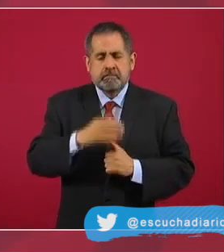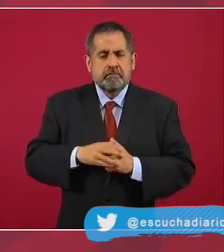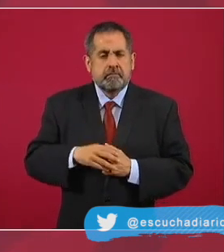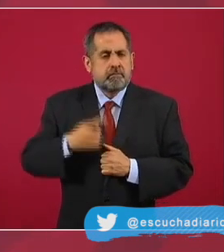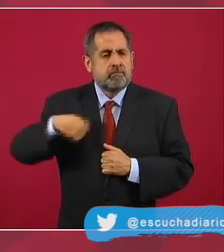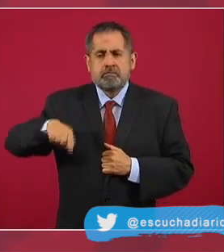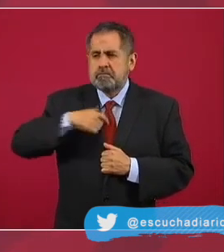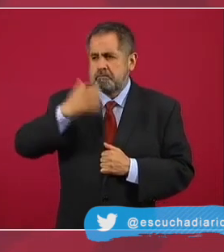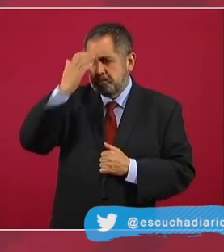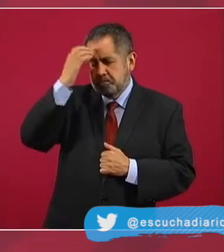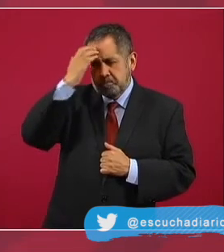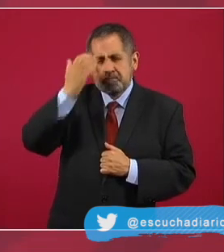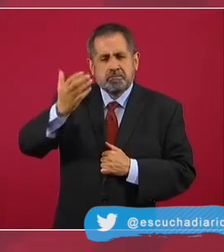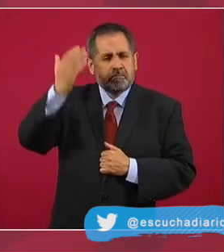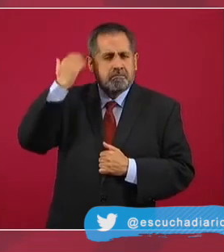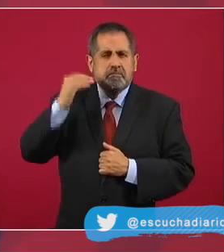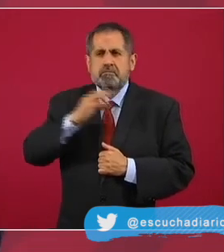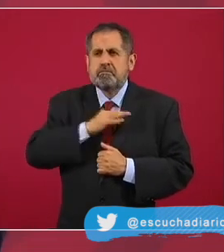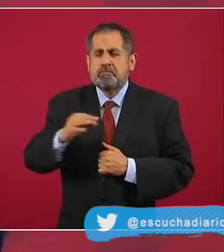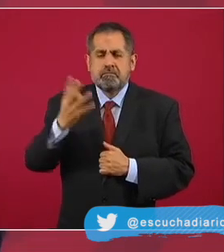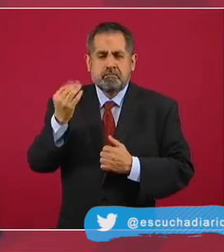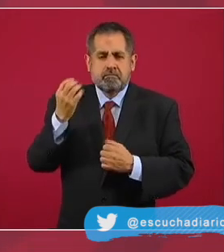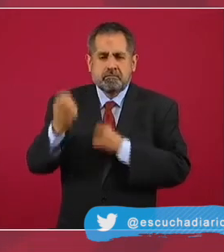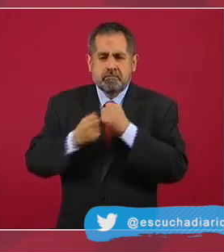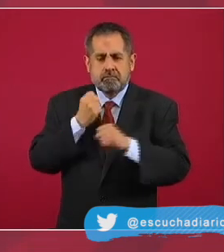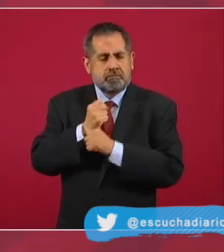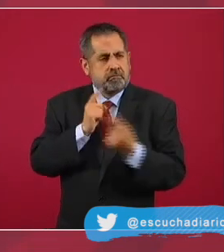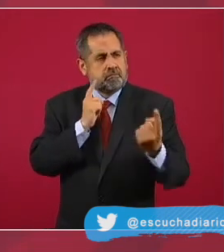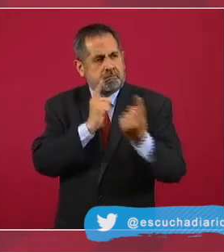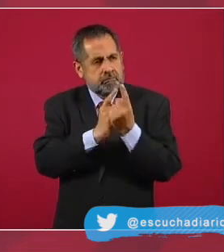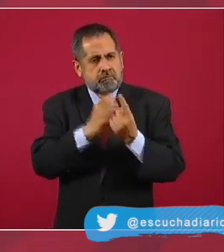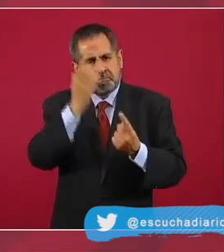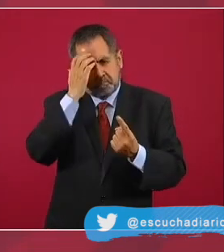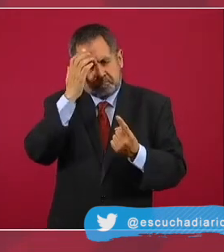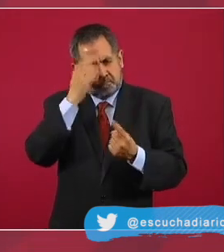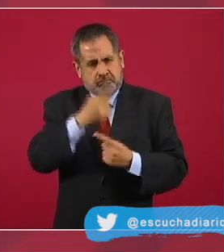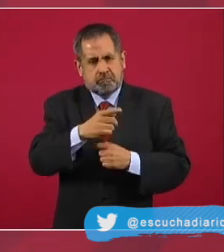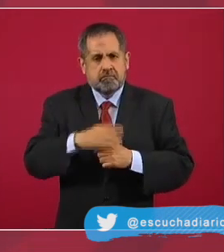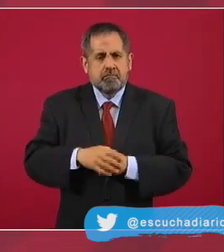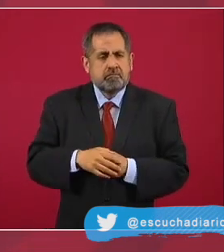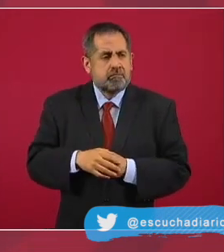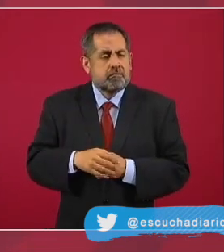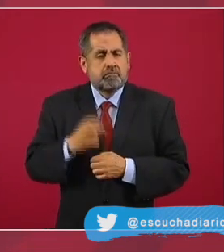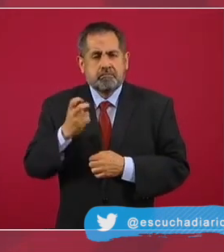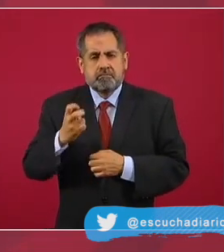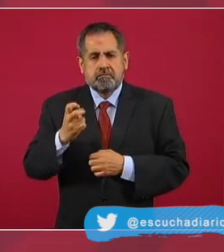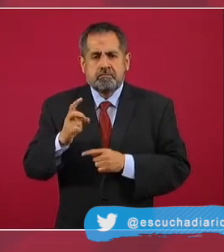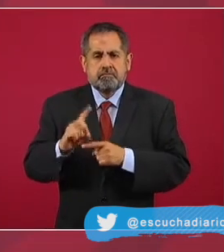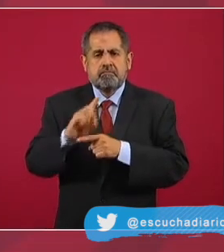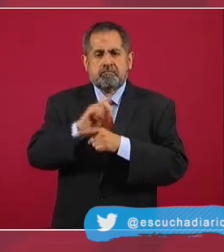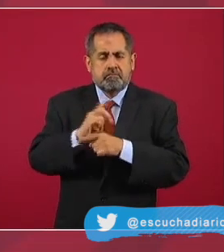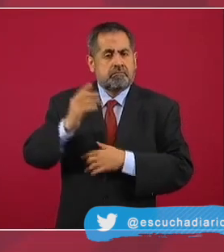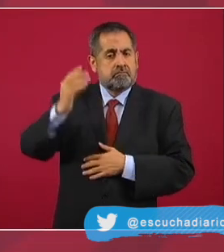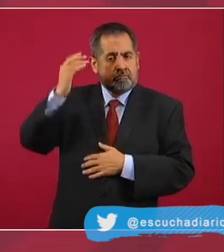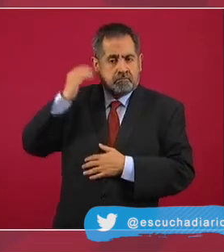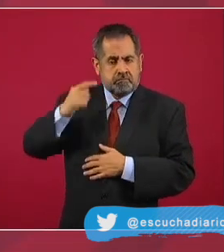nos conocimos hace cerca de 9 años y desde entonces le